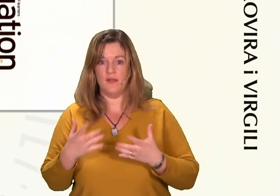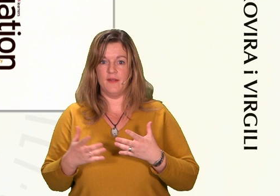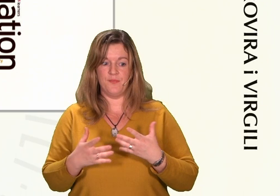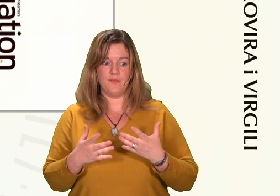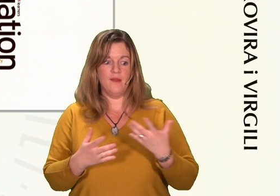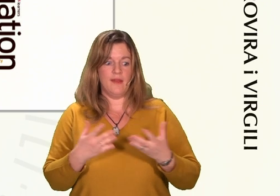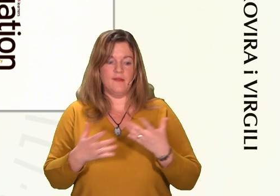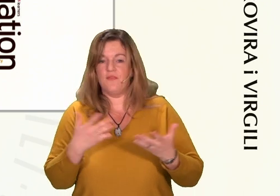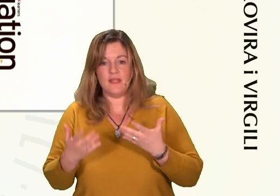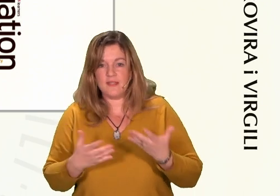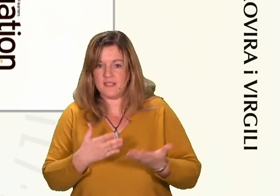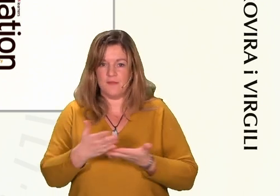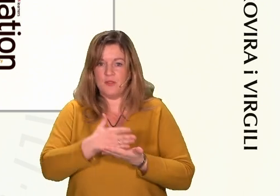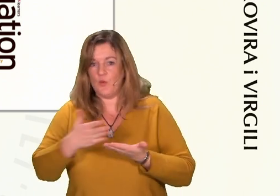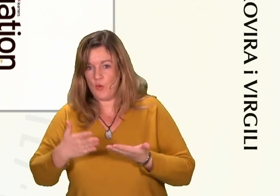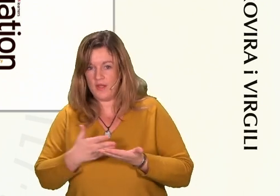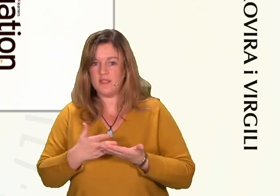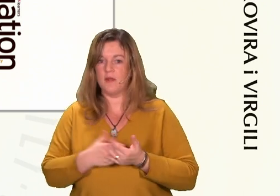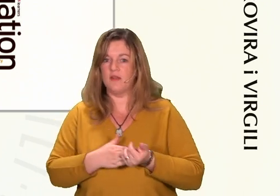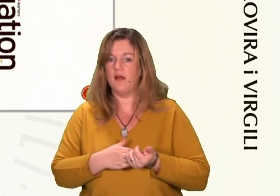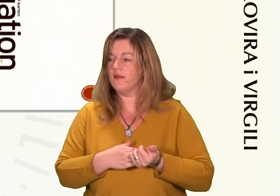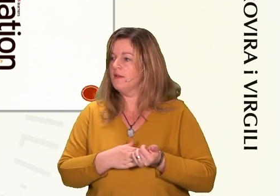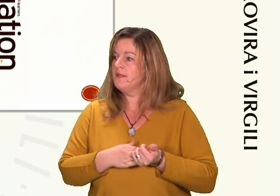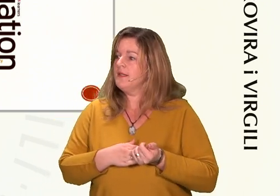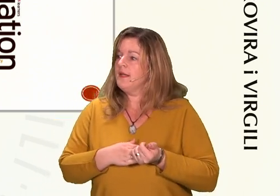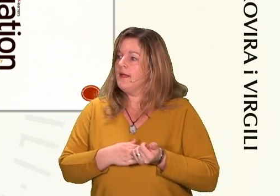¿no?, diferentes metodologías de